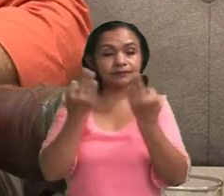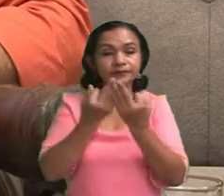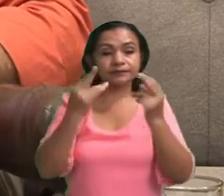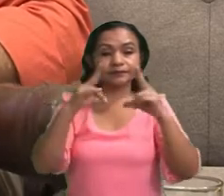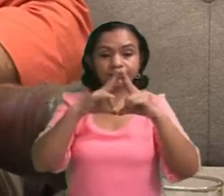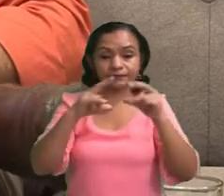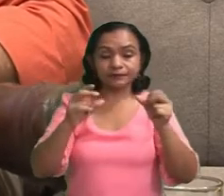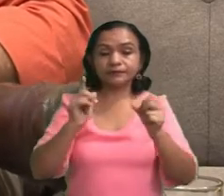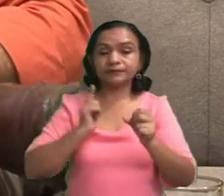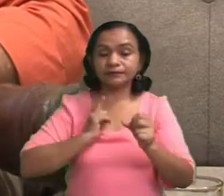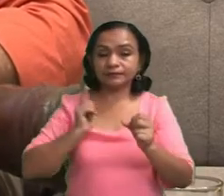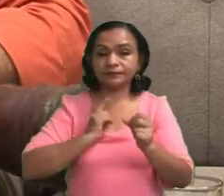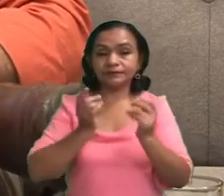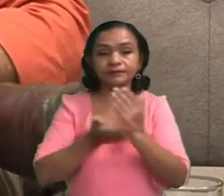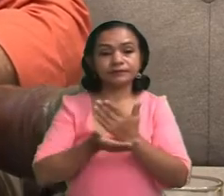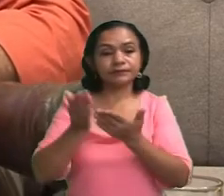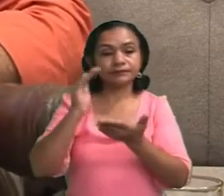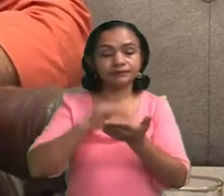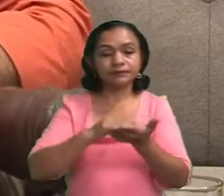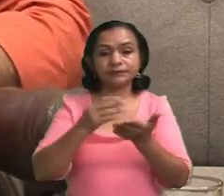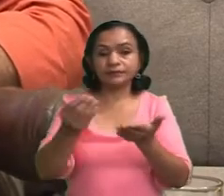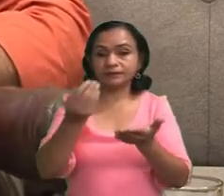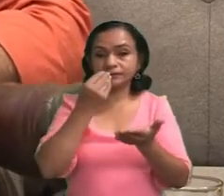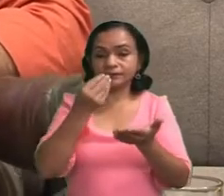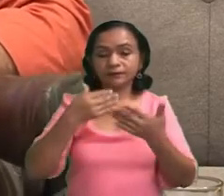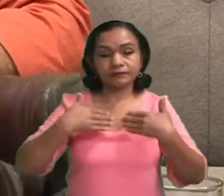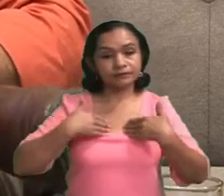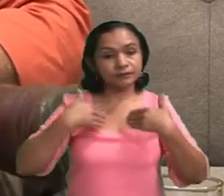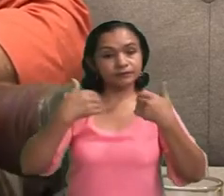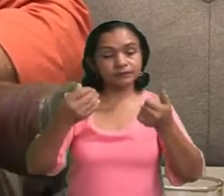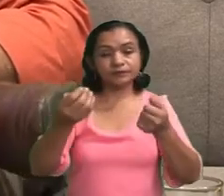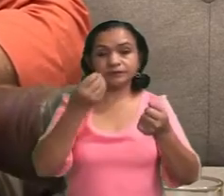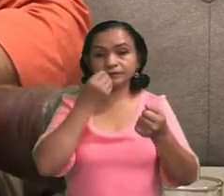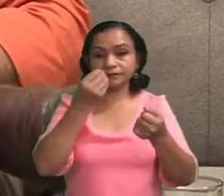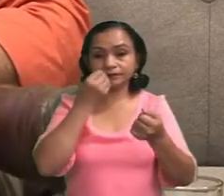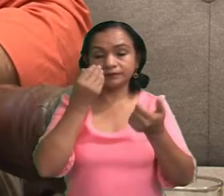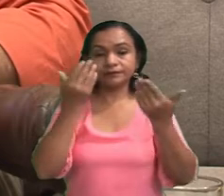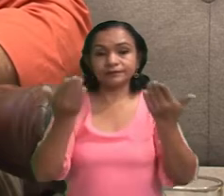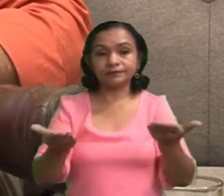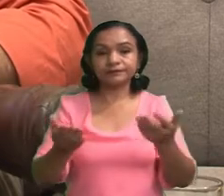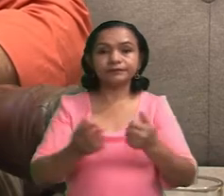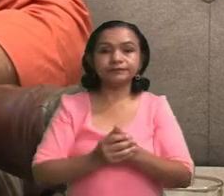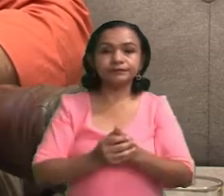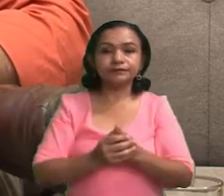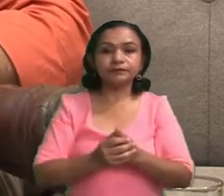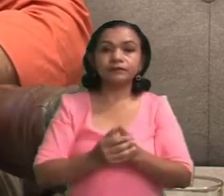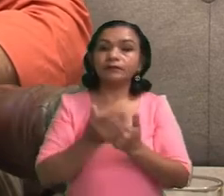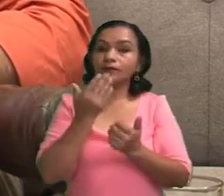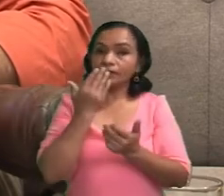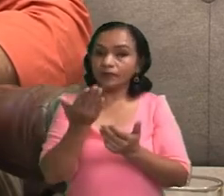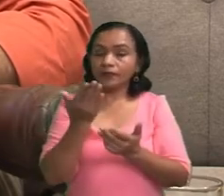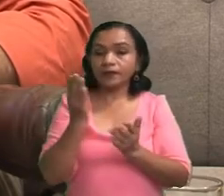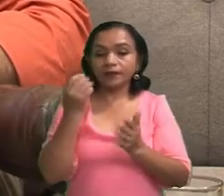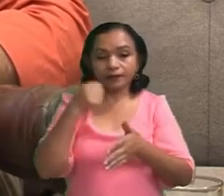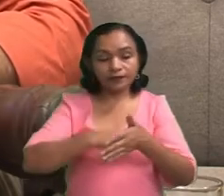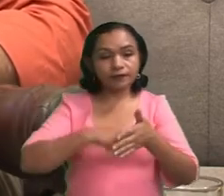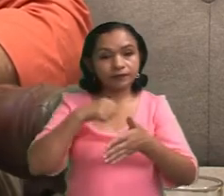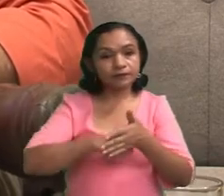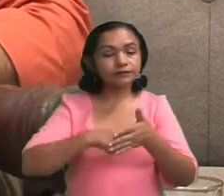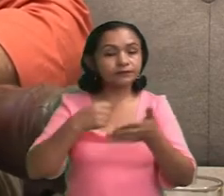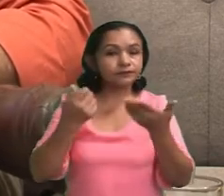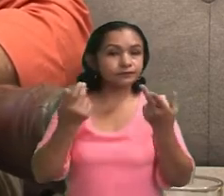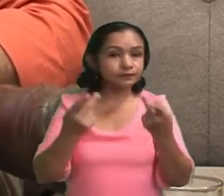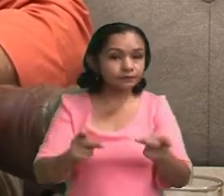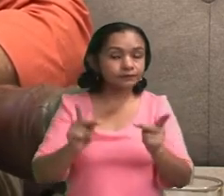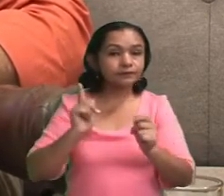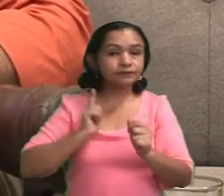para recuperar esos hábitos sanos de alimentación. Lógicamente es una lucha feroz la